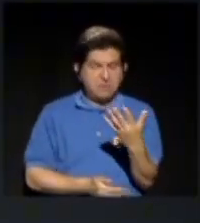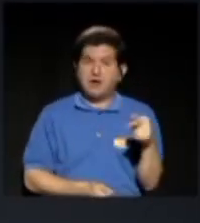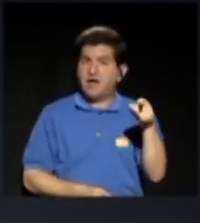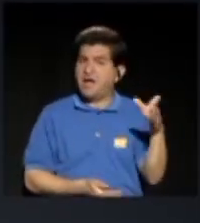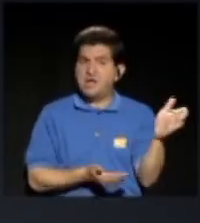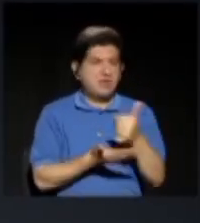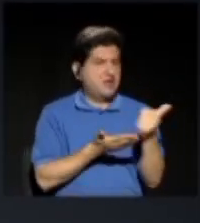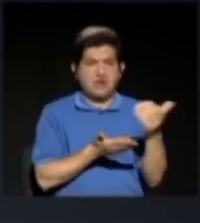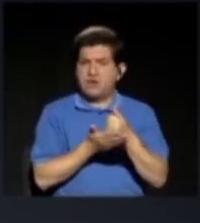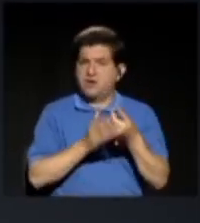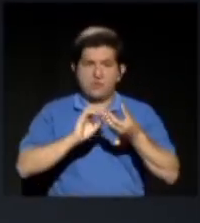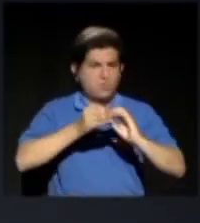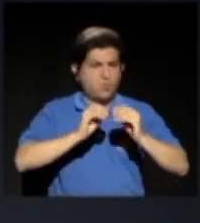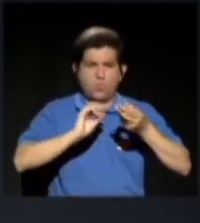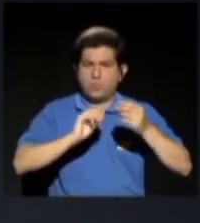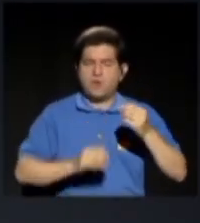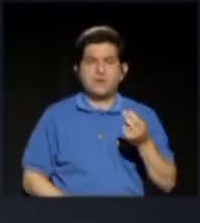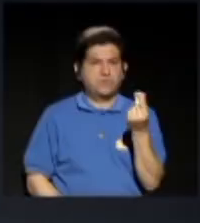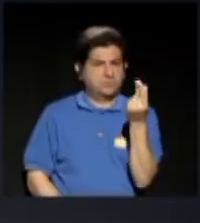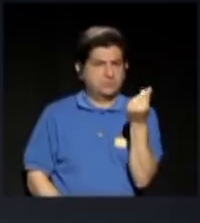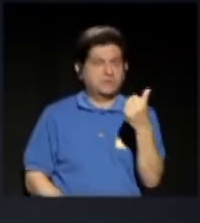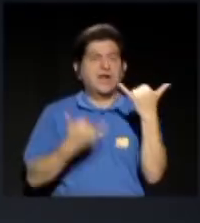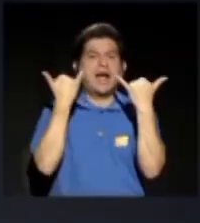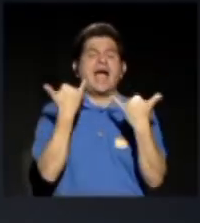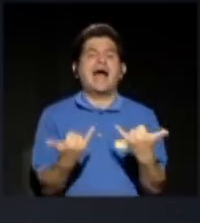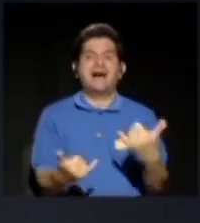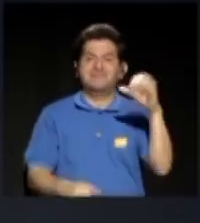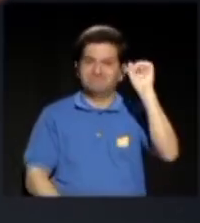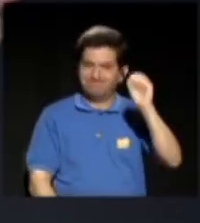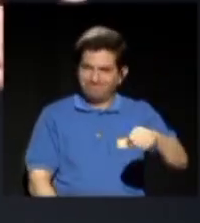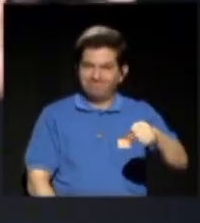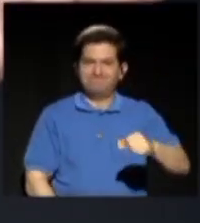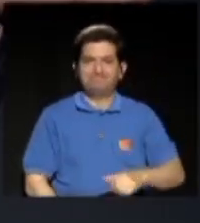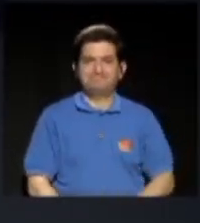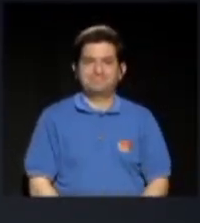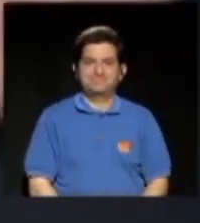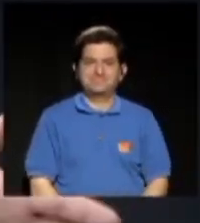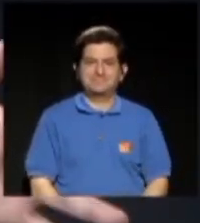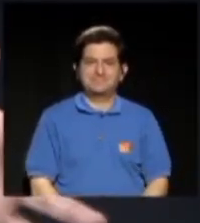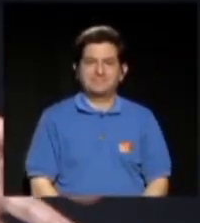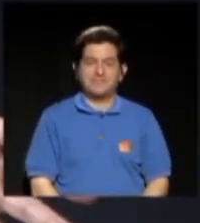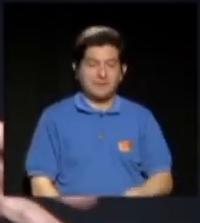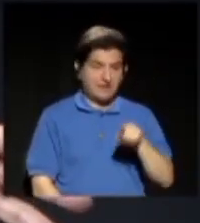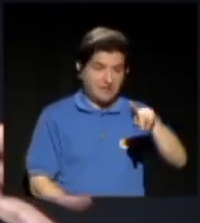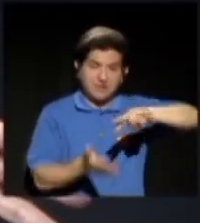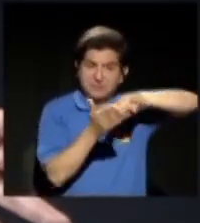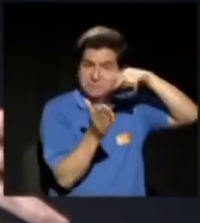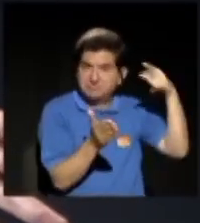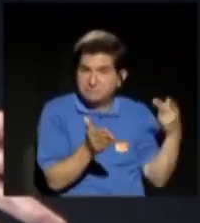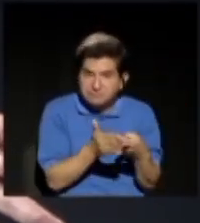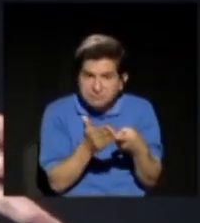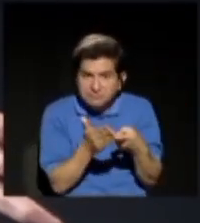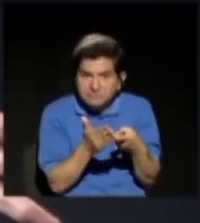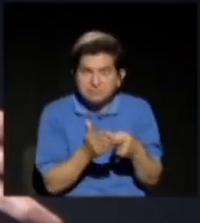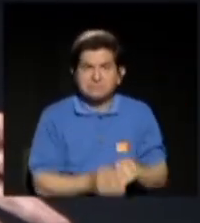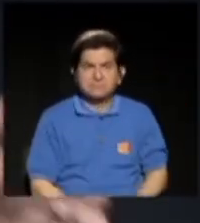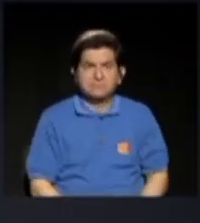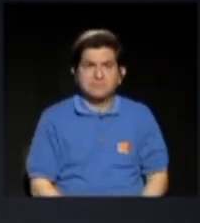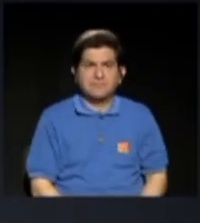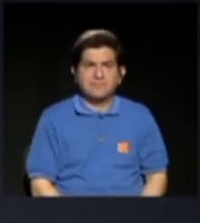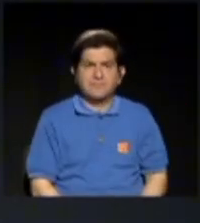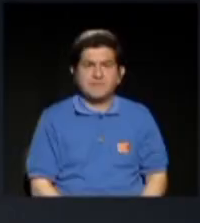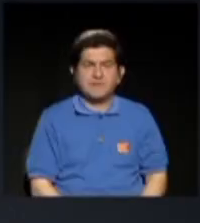precios y ahora sí. Entonces, digamos, en ese sentido, para lo que eso quiera